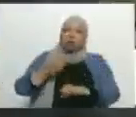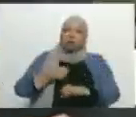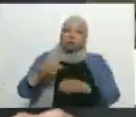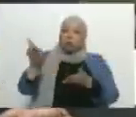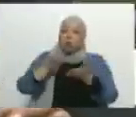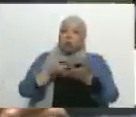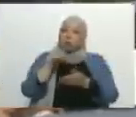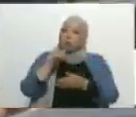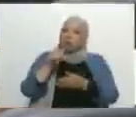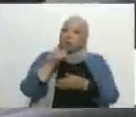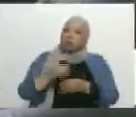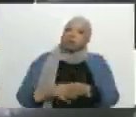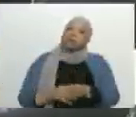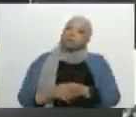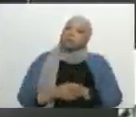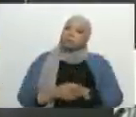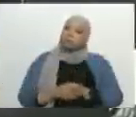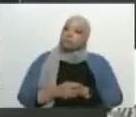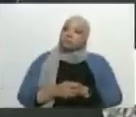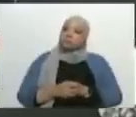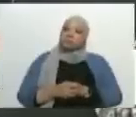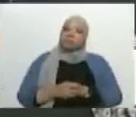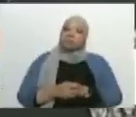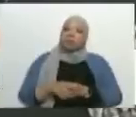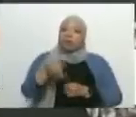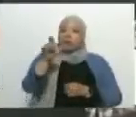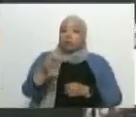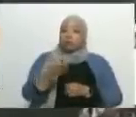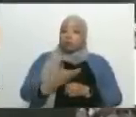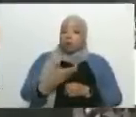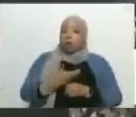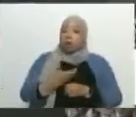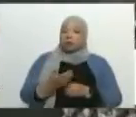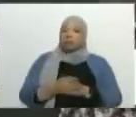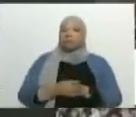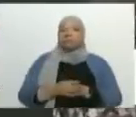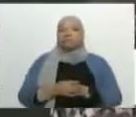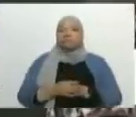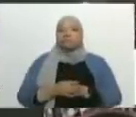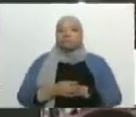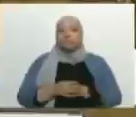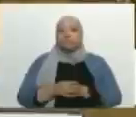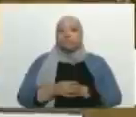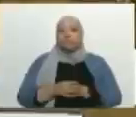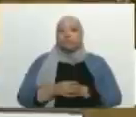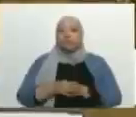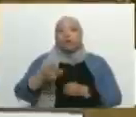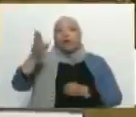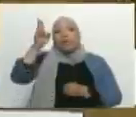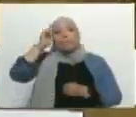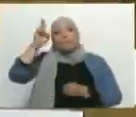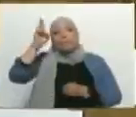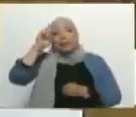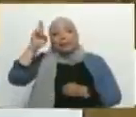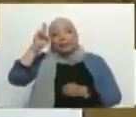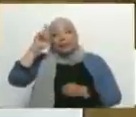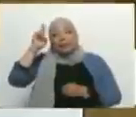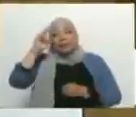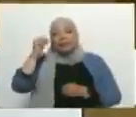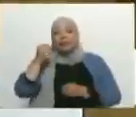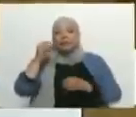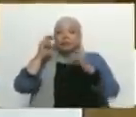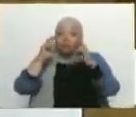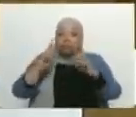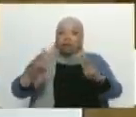revuelo que causó este por ahora alcalde. Hay mentes incapaces de